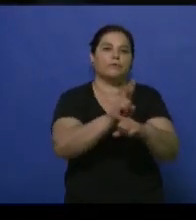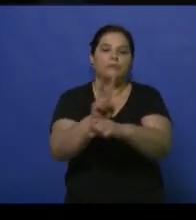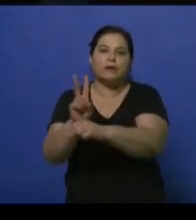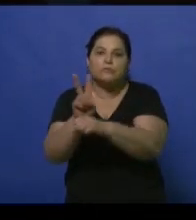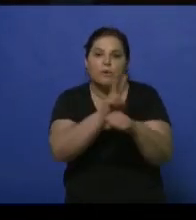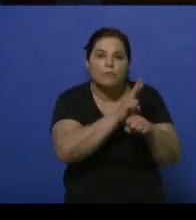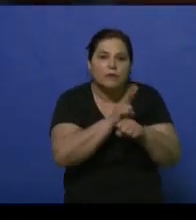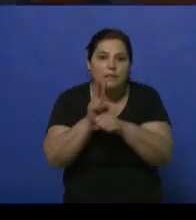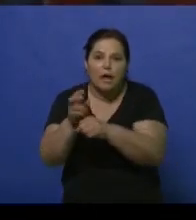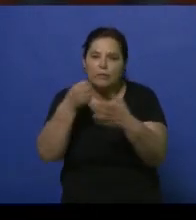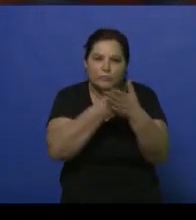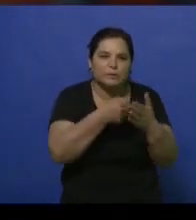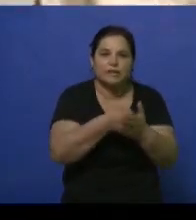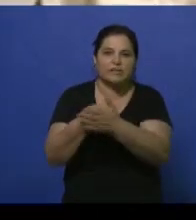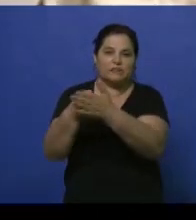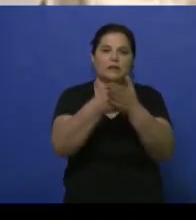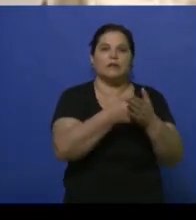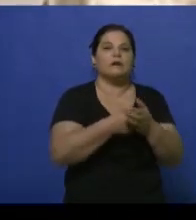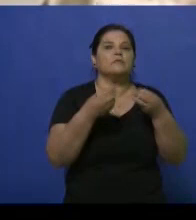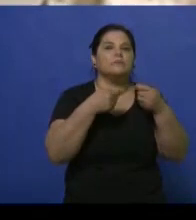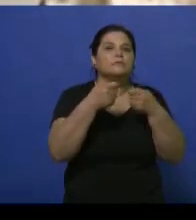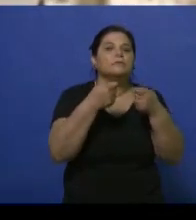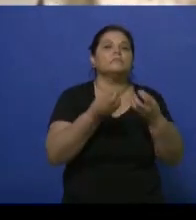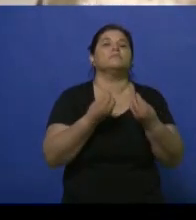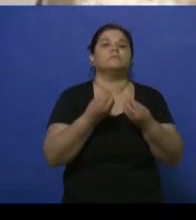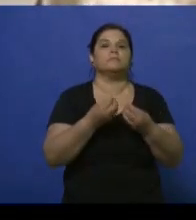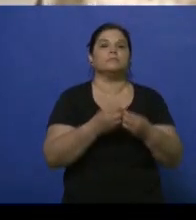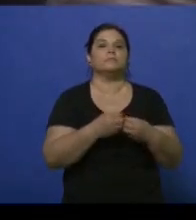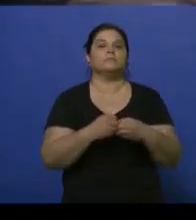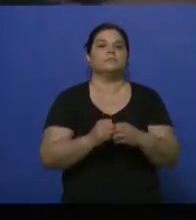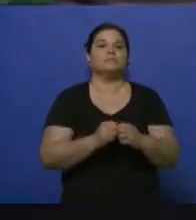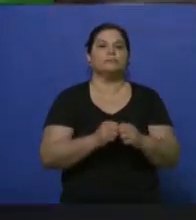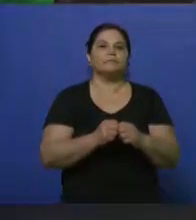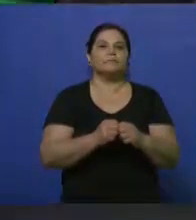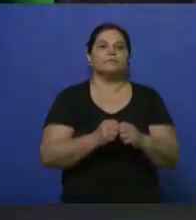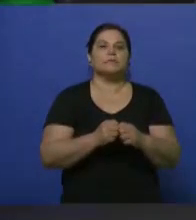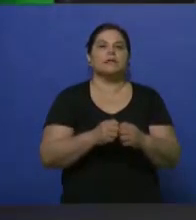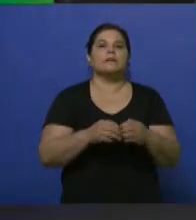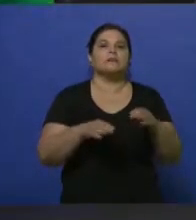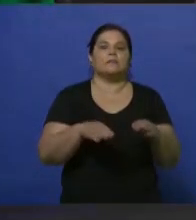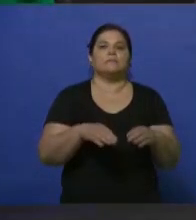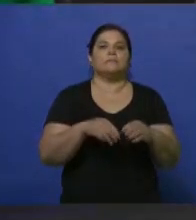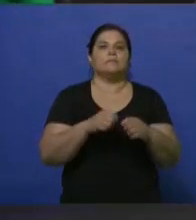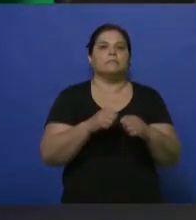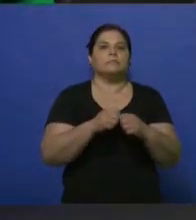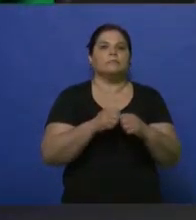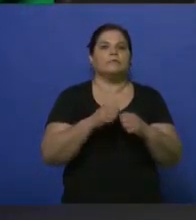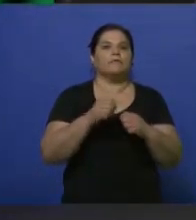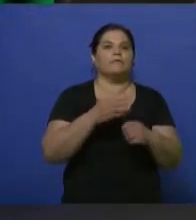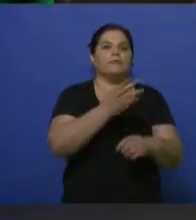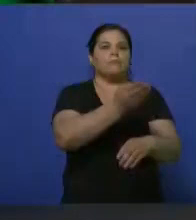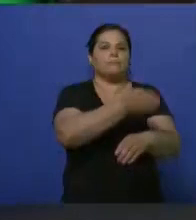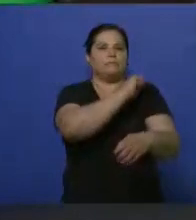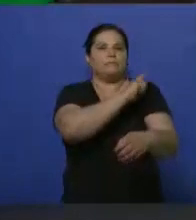en términos de la relación comercial bilateral, porque esto es como la ley del gallinero. Y obviamente el que tiene más peso y más poder le impone condiciones al más